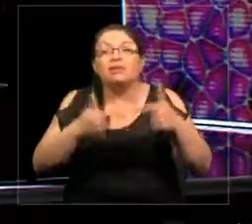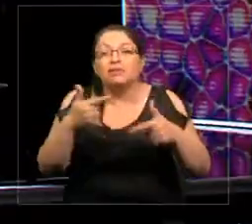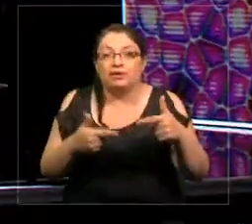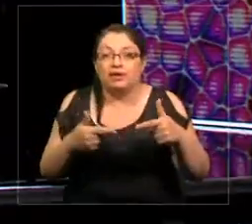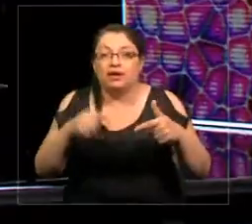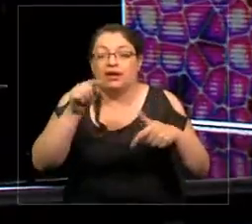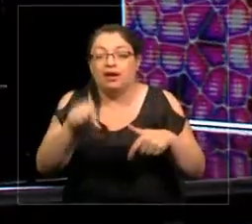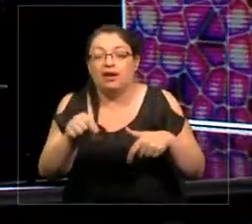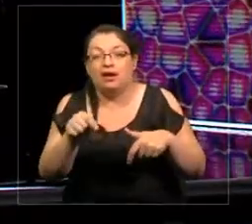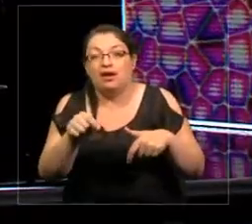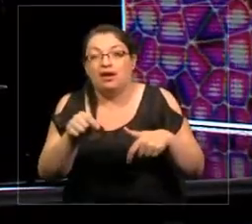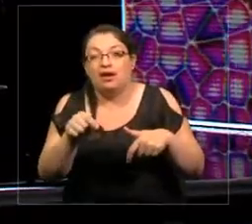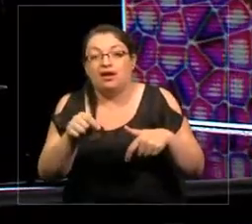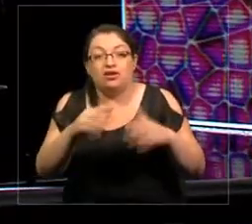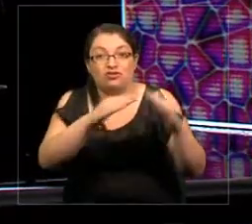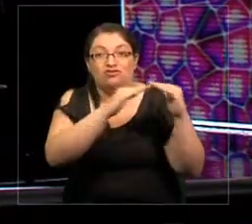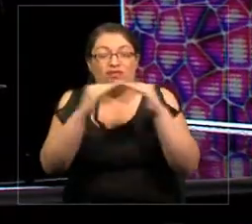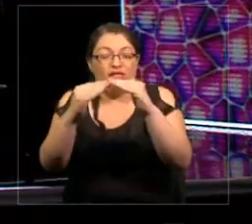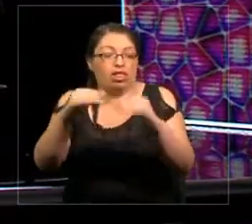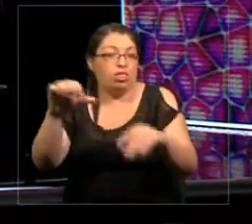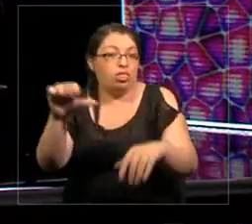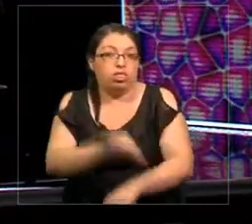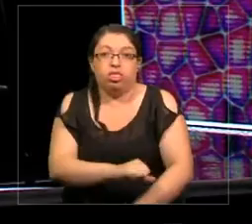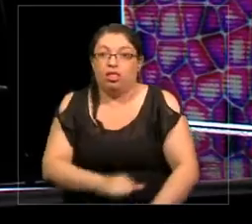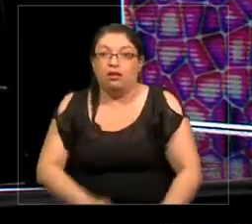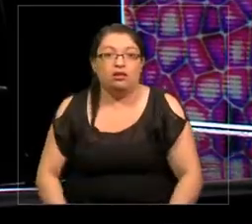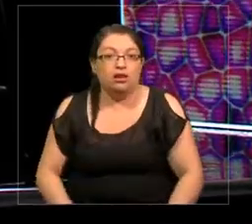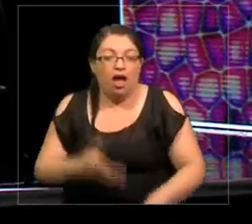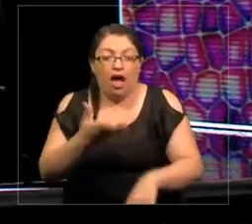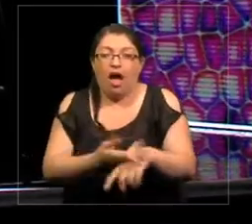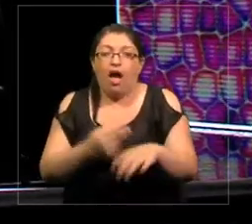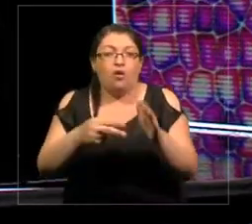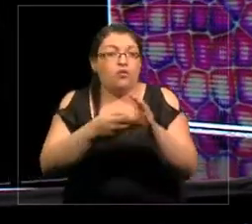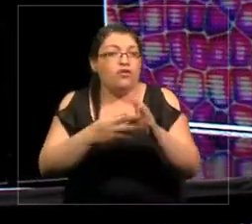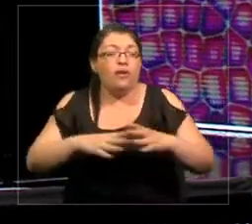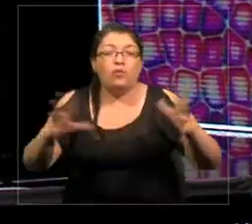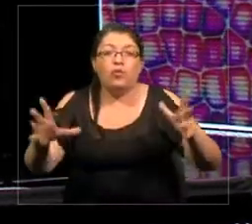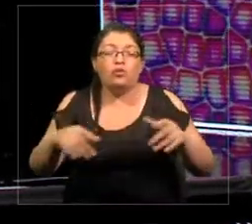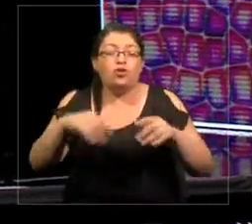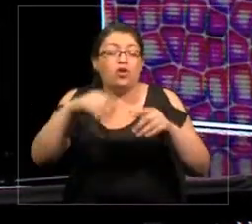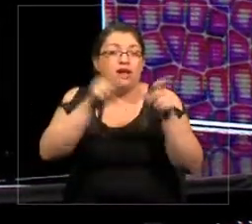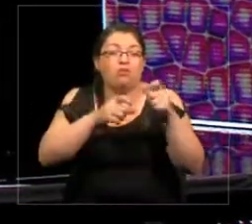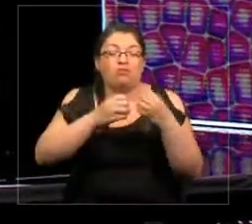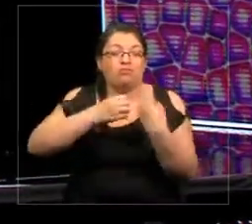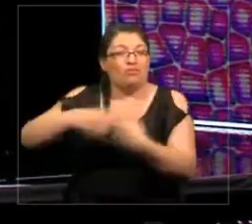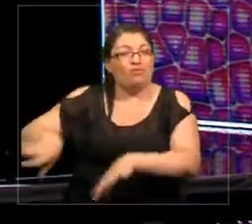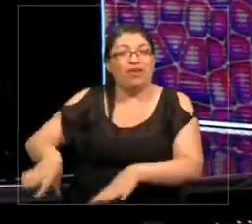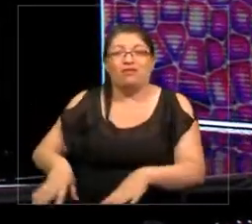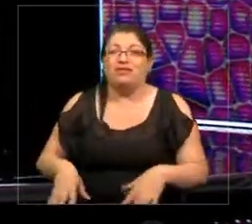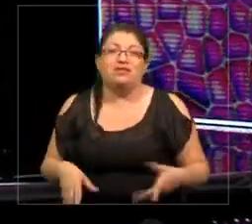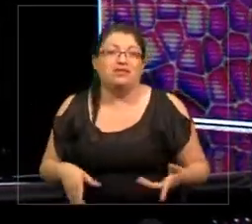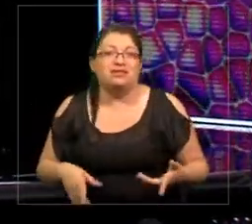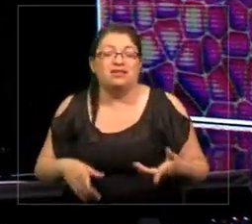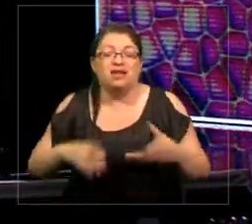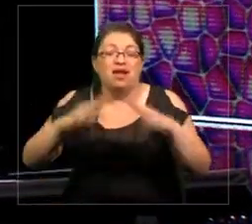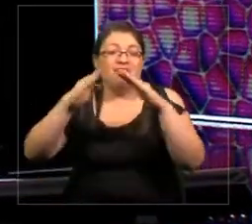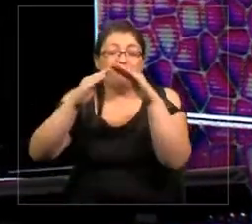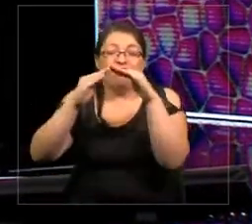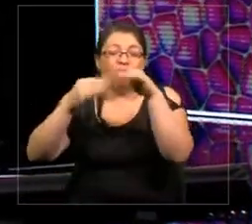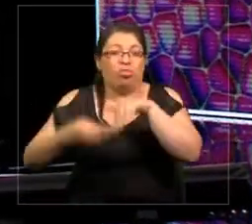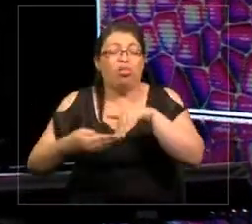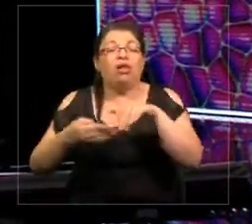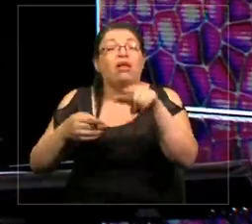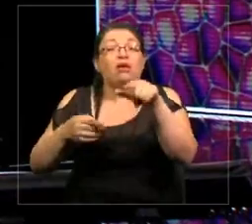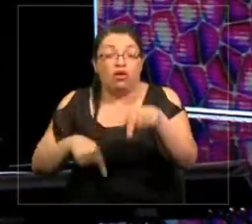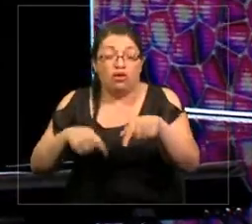barrios son un verdadero desastre de hecho hay una problemática de abandono de deterioro muy importante que hoy